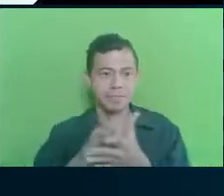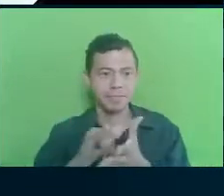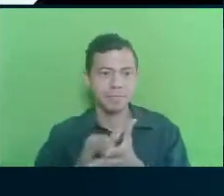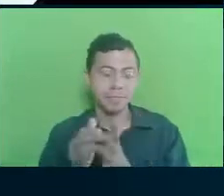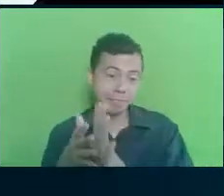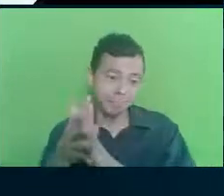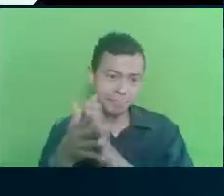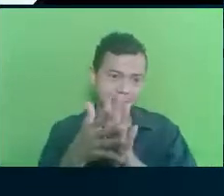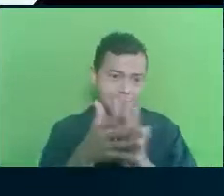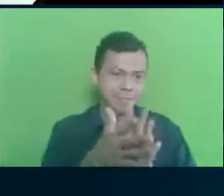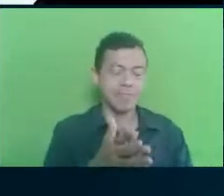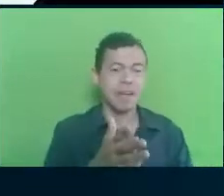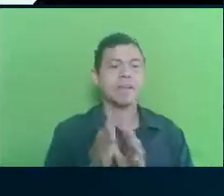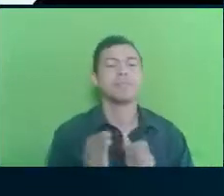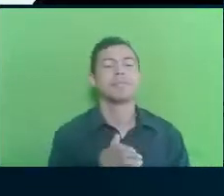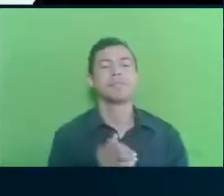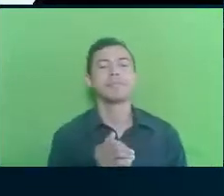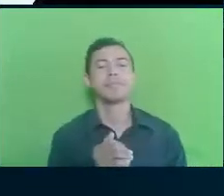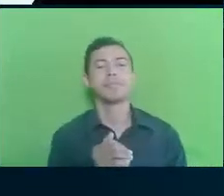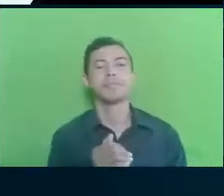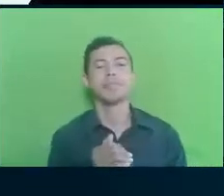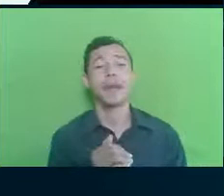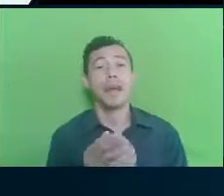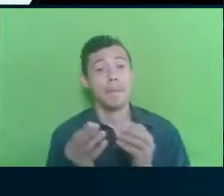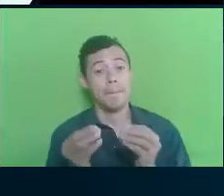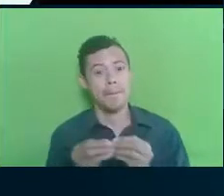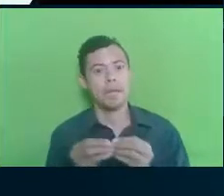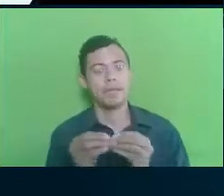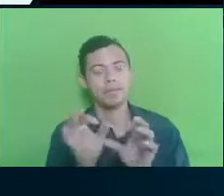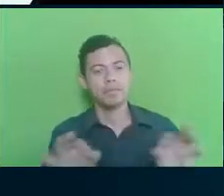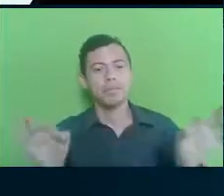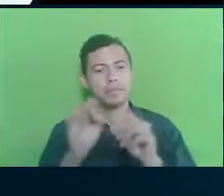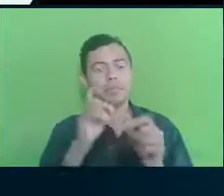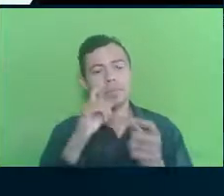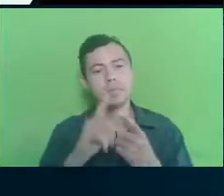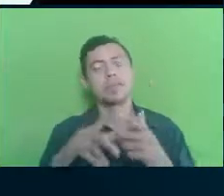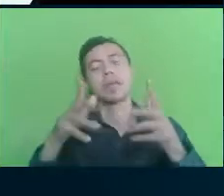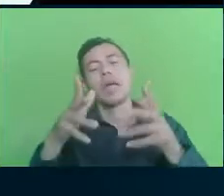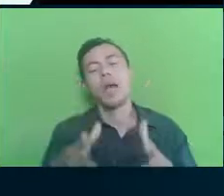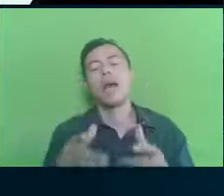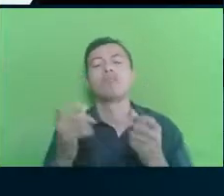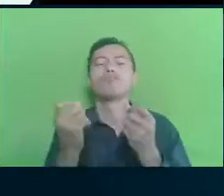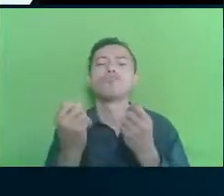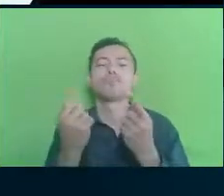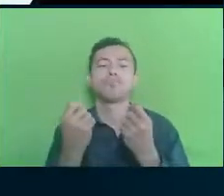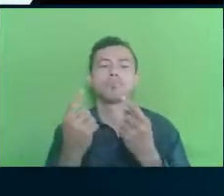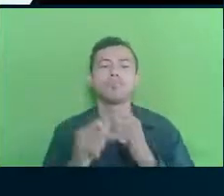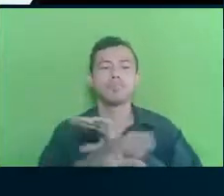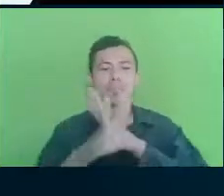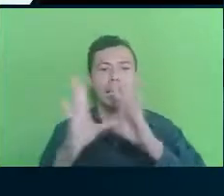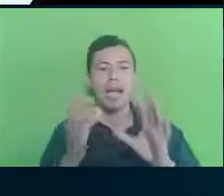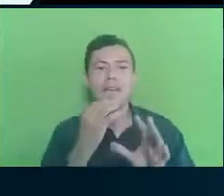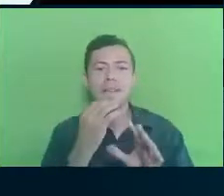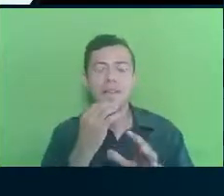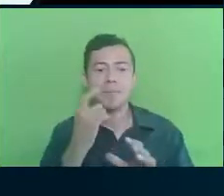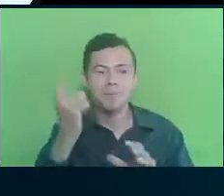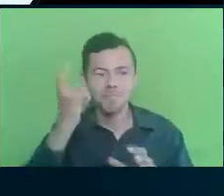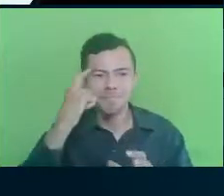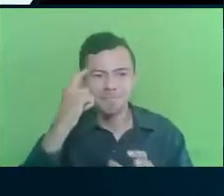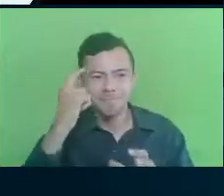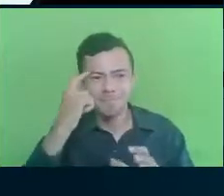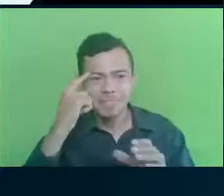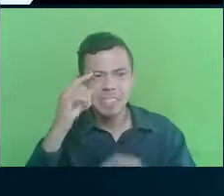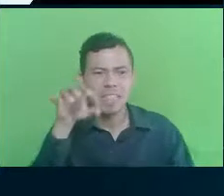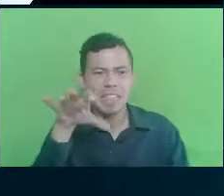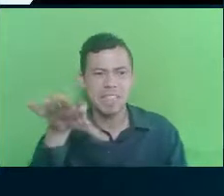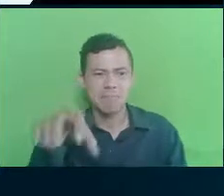dentro de la data y dentro del mundo, ¿no? Y para poder entender un poco el enfoque de la inteligencia artificial, hay que entender que es